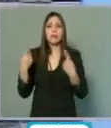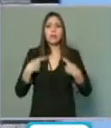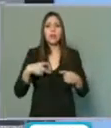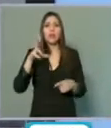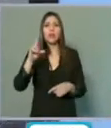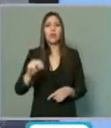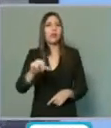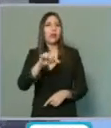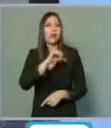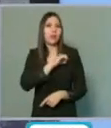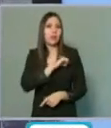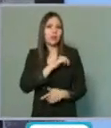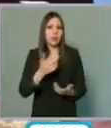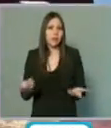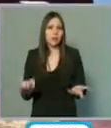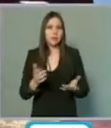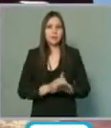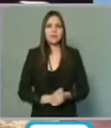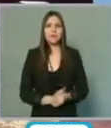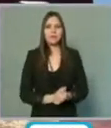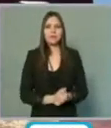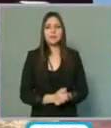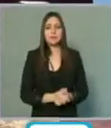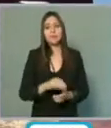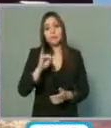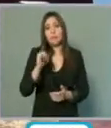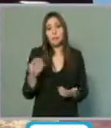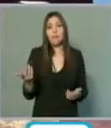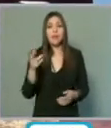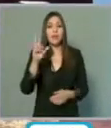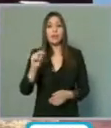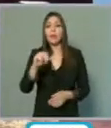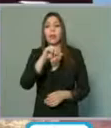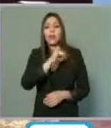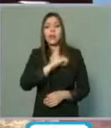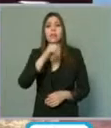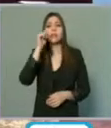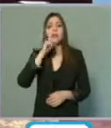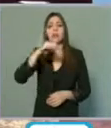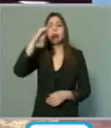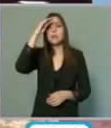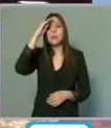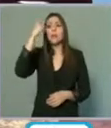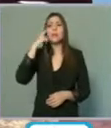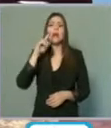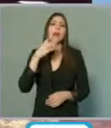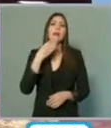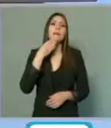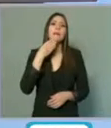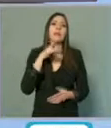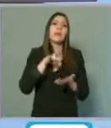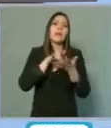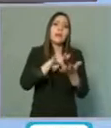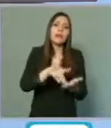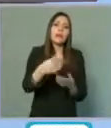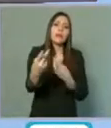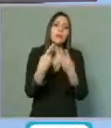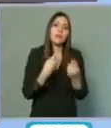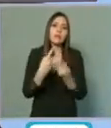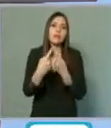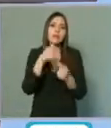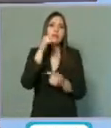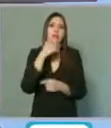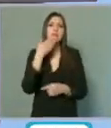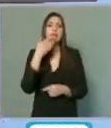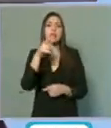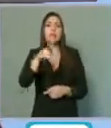ser tan egoístas, ¿no, Alegría? Desde También. luego, no ser tan egoístas y estar pensando en el bien de él, de ella, de los dos juntos.